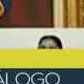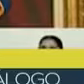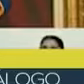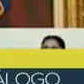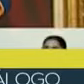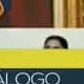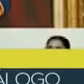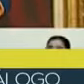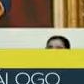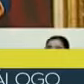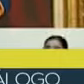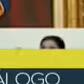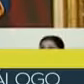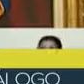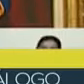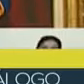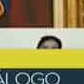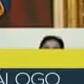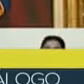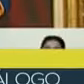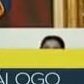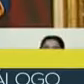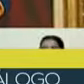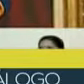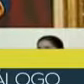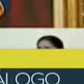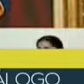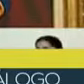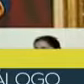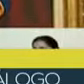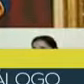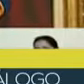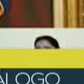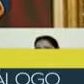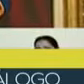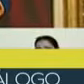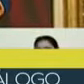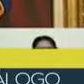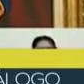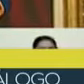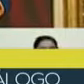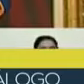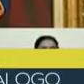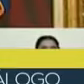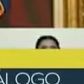negros eran considerados menos que personas, nosotros los negros.